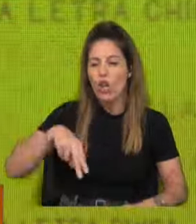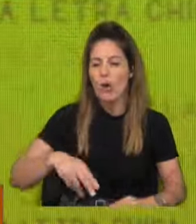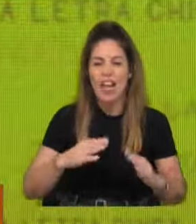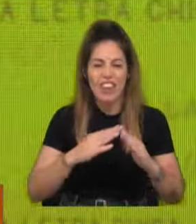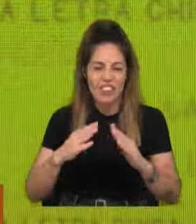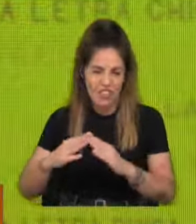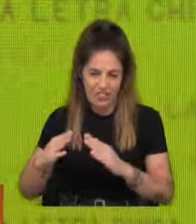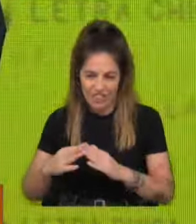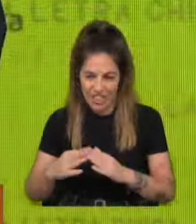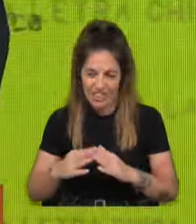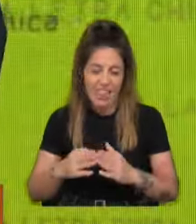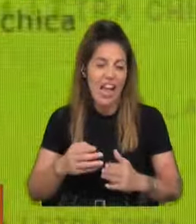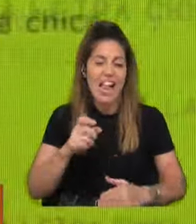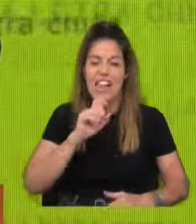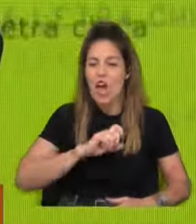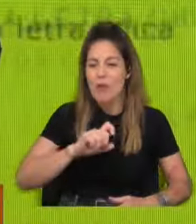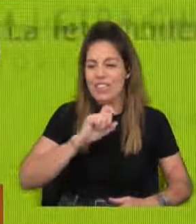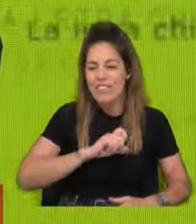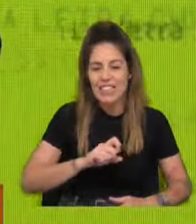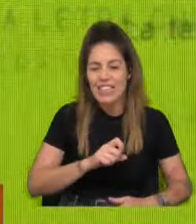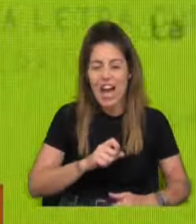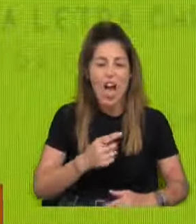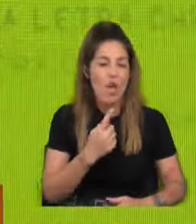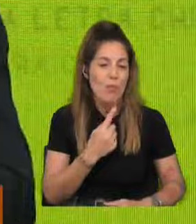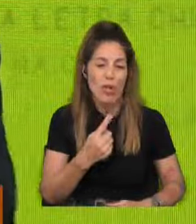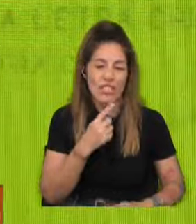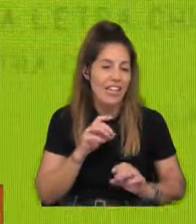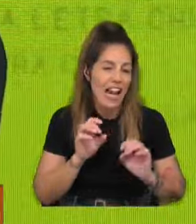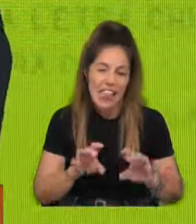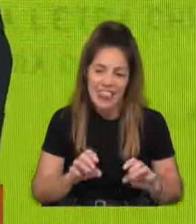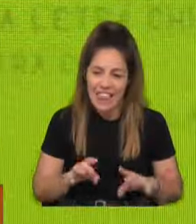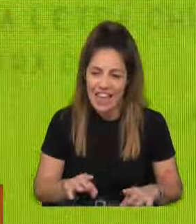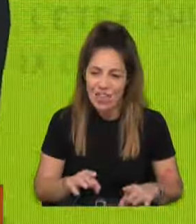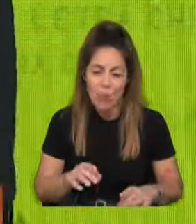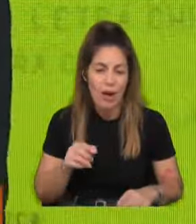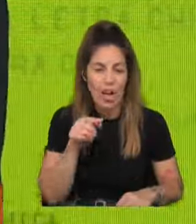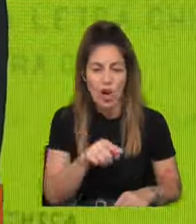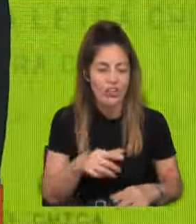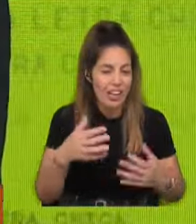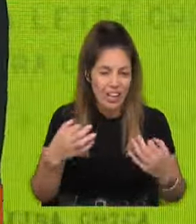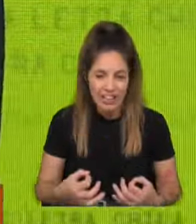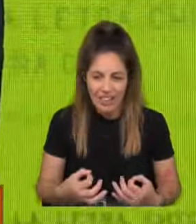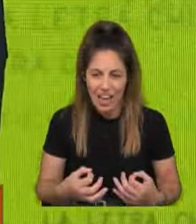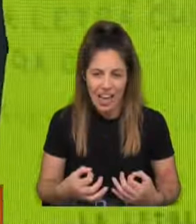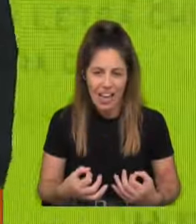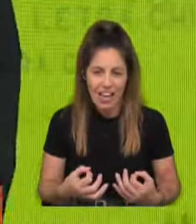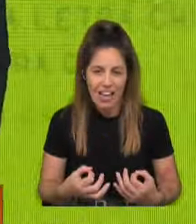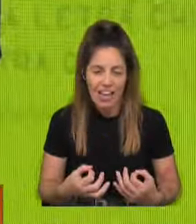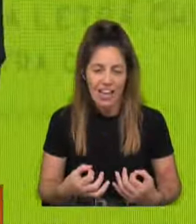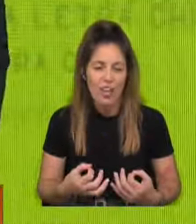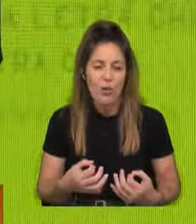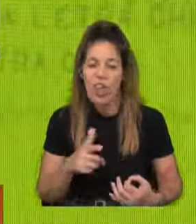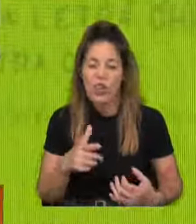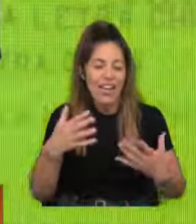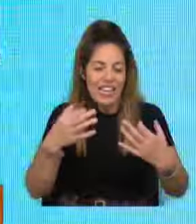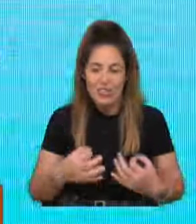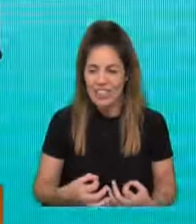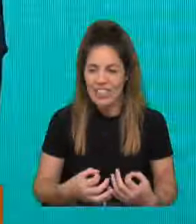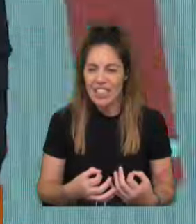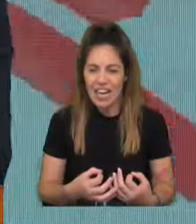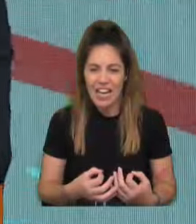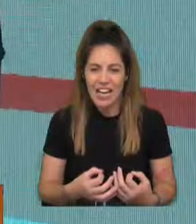habitacional O sea la mentira en política hace daño porque orada la credibilidad y cuando se orada la credibilidad en el en en